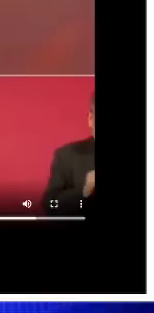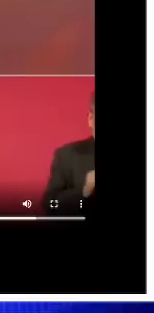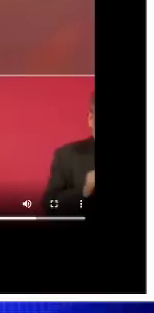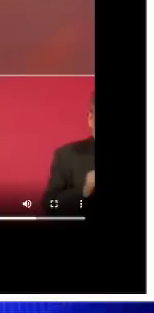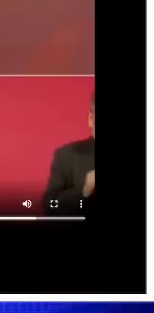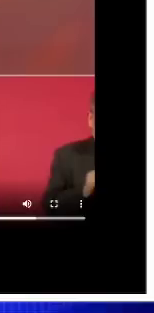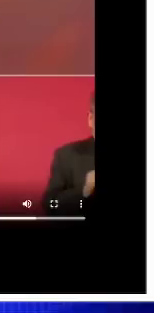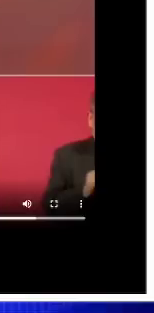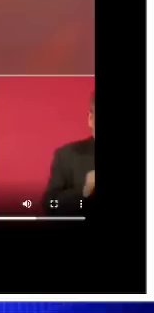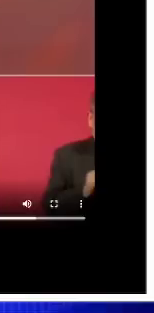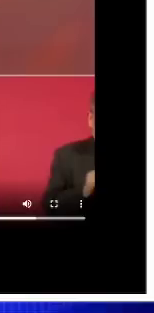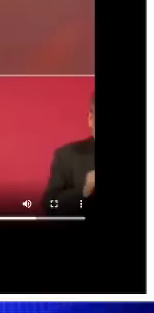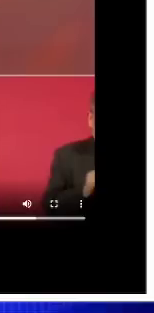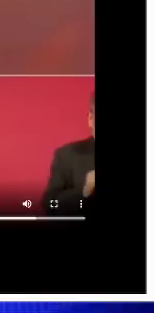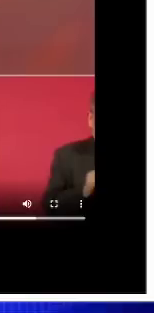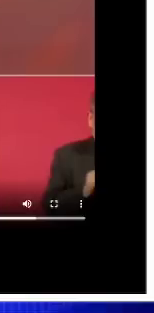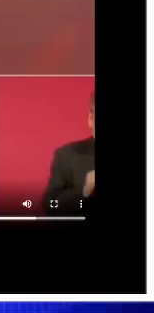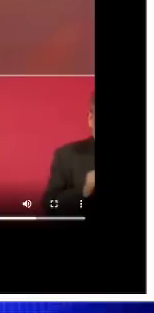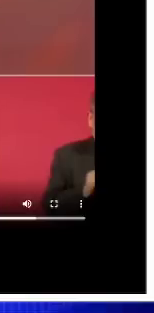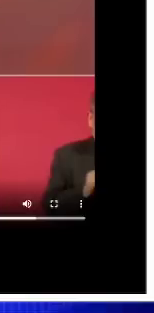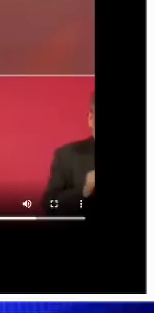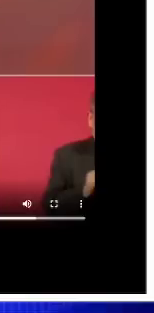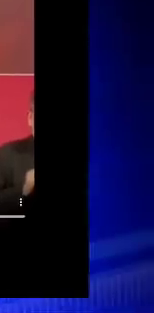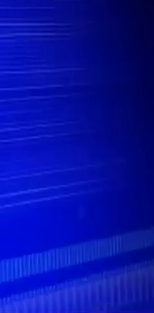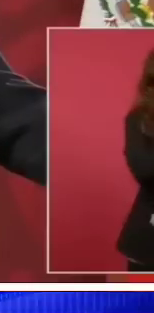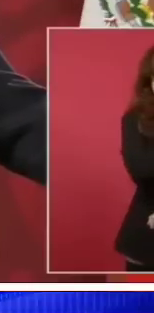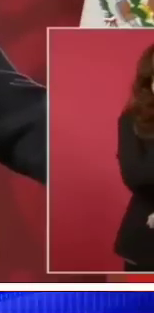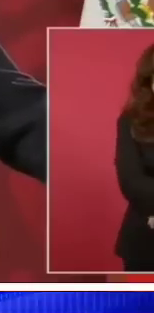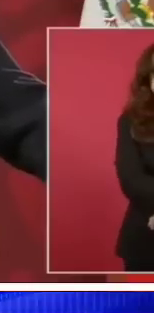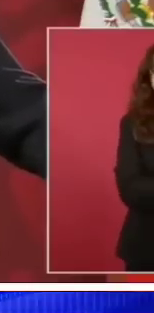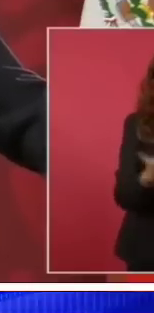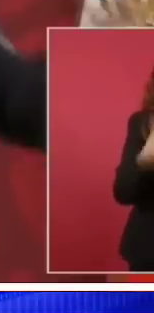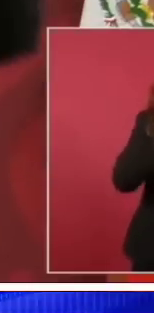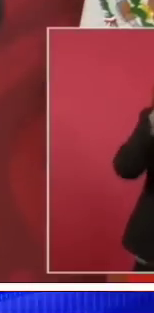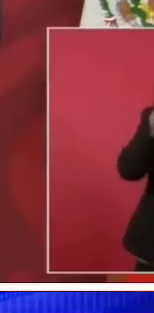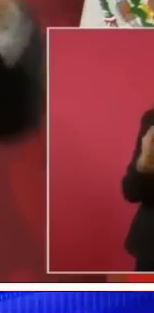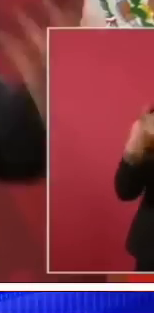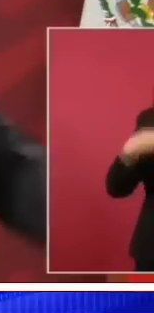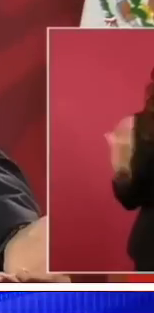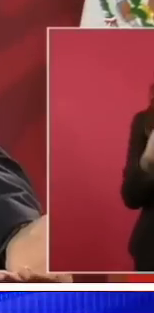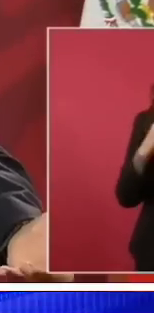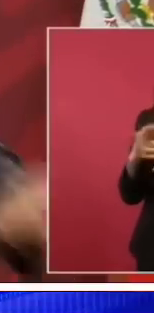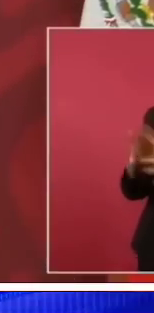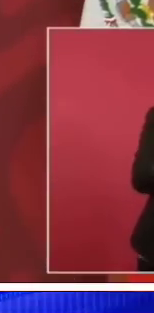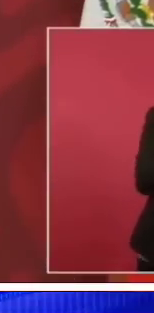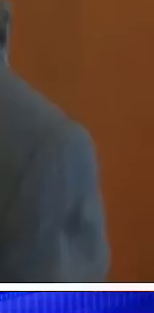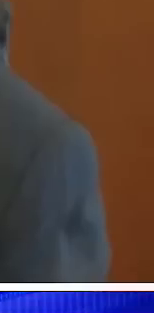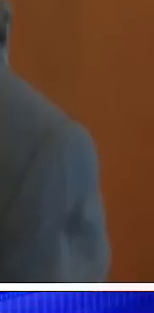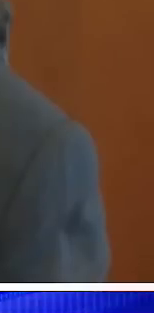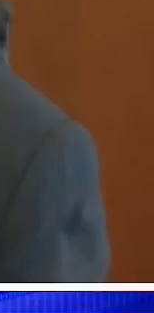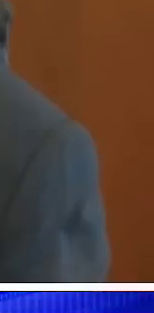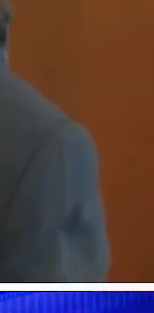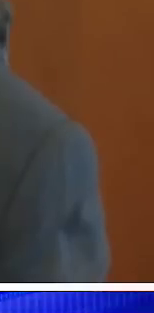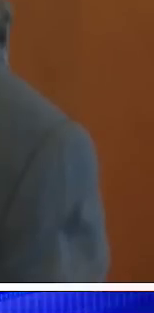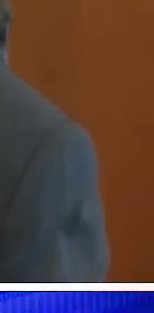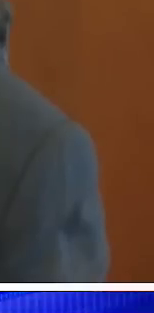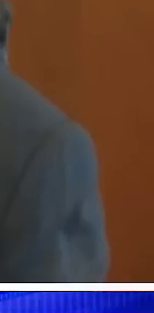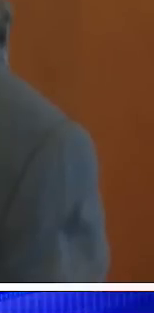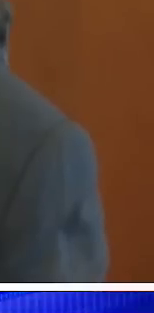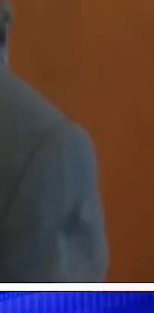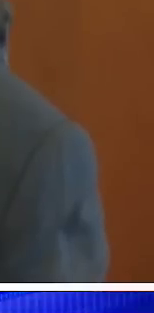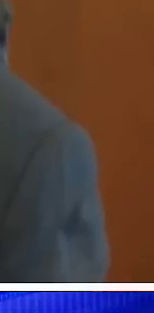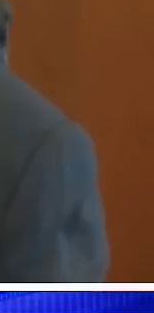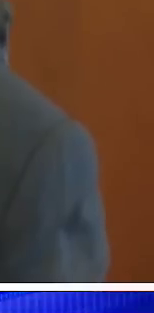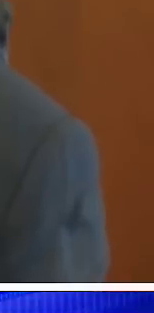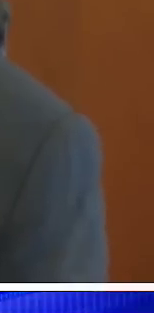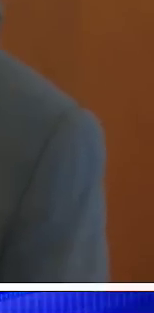algunos senadores repito Incluyendo a Ricardo Monreal En el entendido de que él pues es el que controla a varios